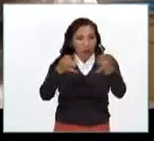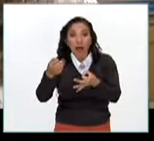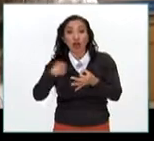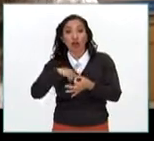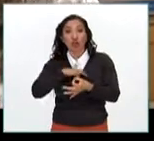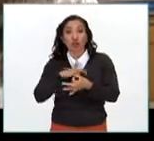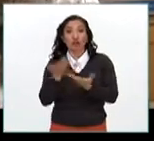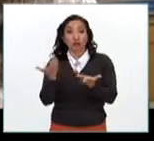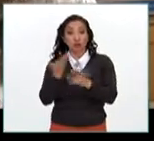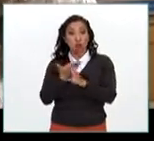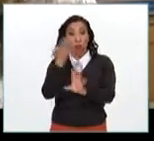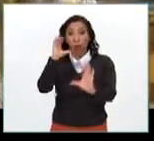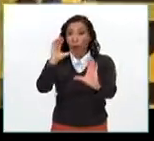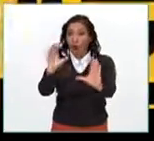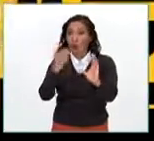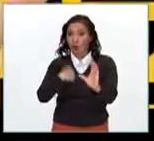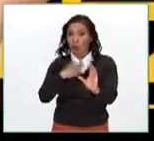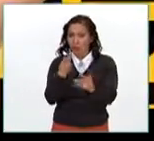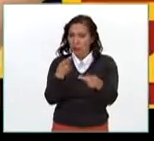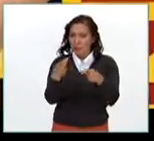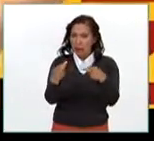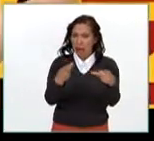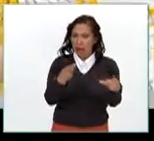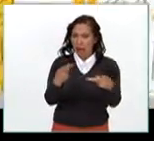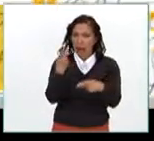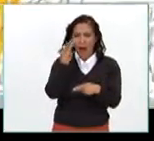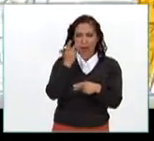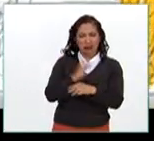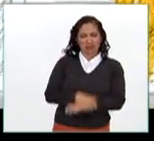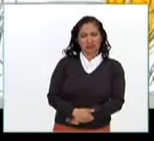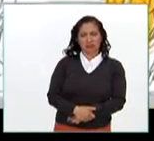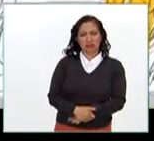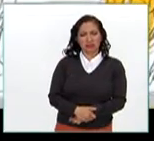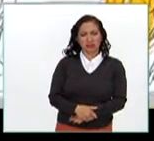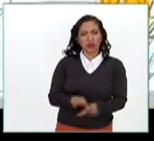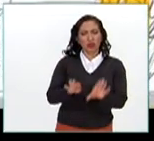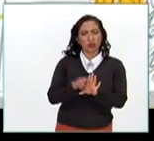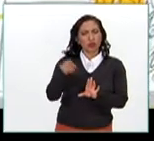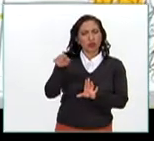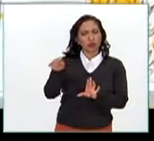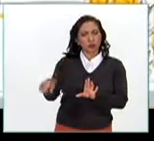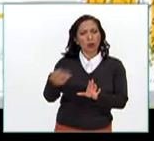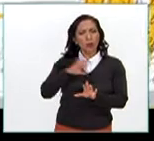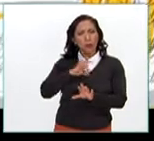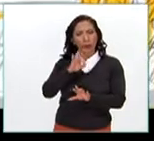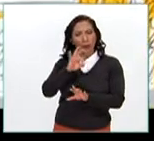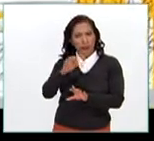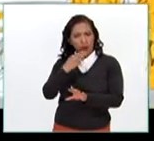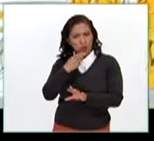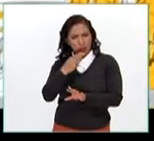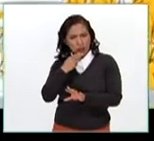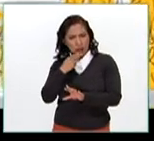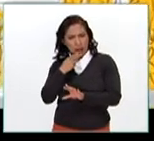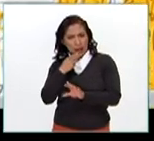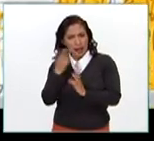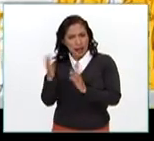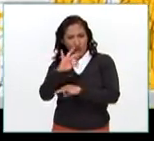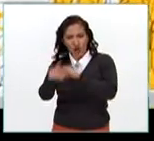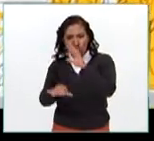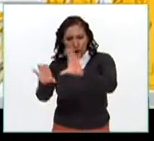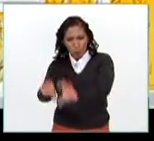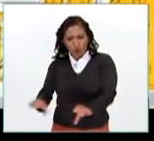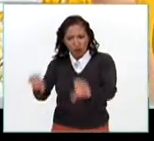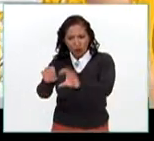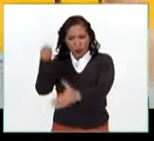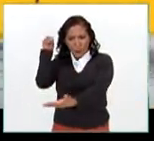nosotros también fuimos muy cuidadosas de a ver, ¿hasta qué punto puedes llegar a hacer uso de toda